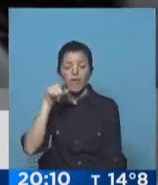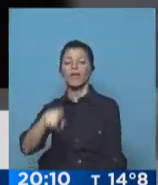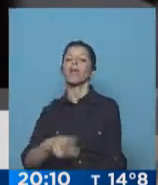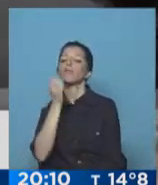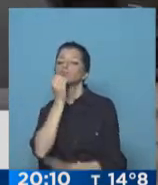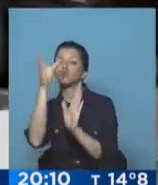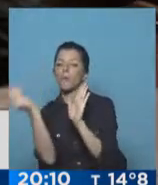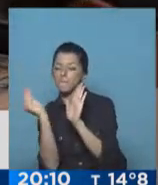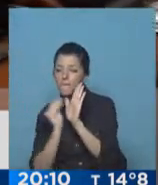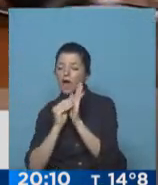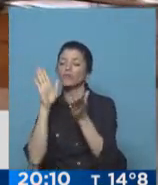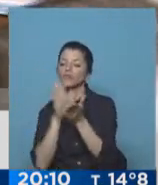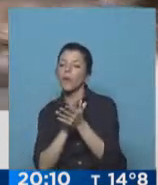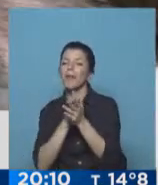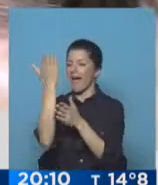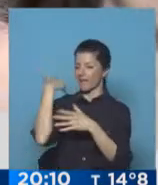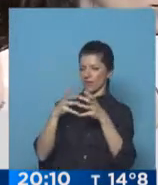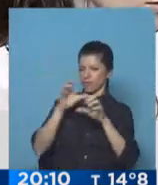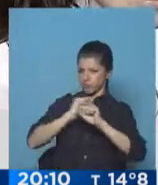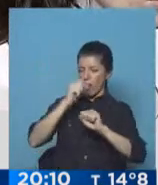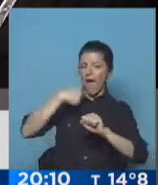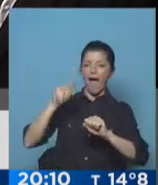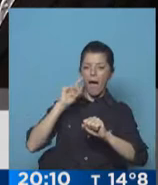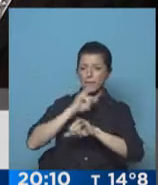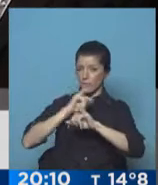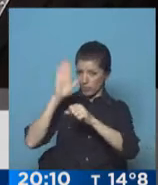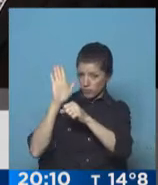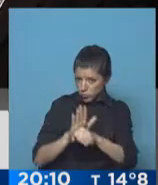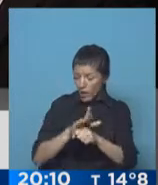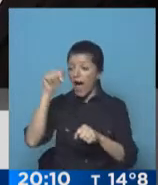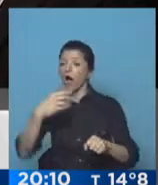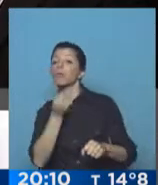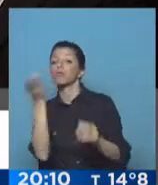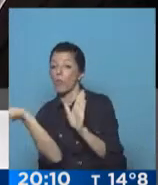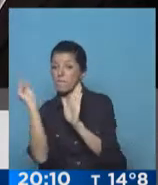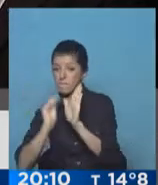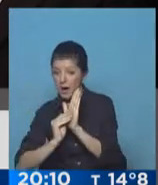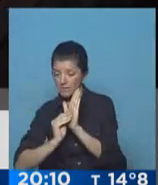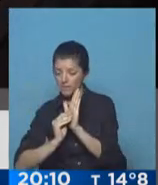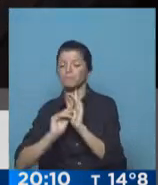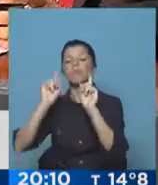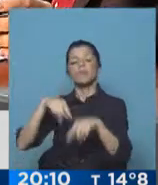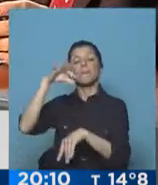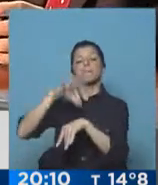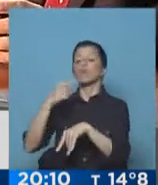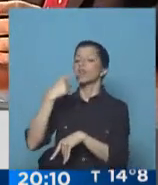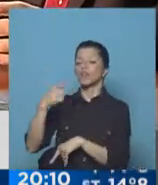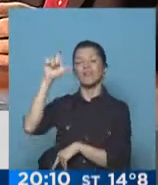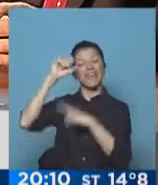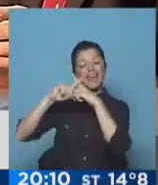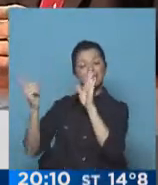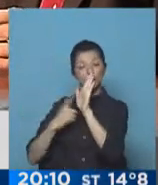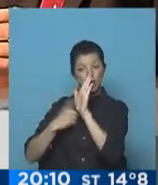en la causa por el encubrimiento del atentado a la AMIA. En tanto, los médicos aseguraron que el ex titular de la CIDE, Hugo